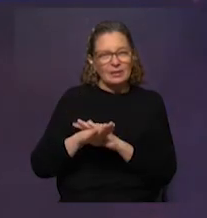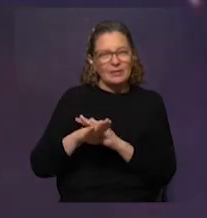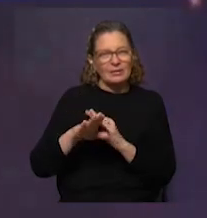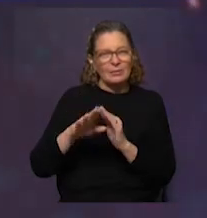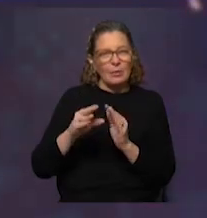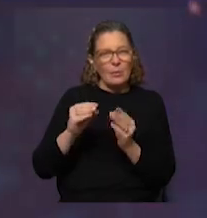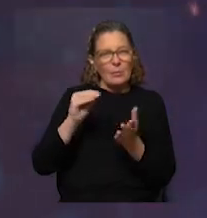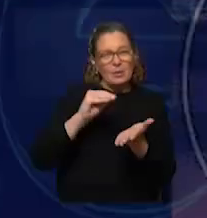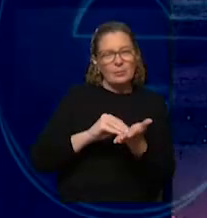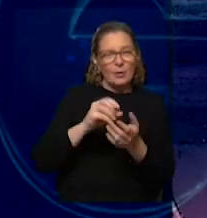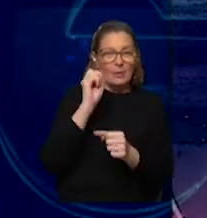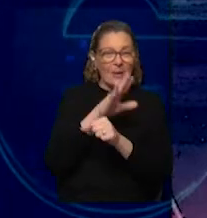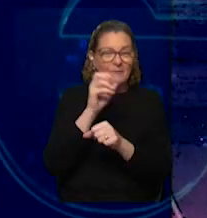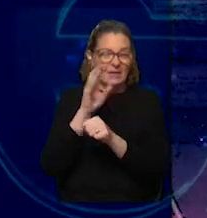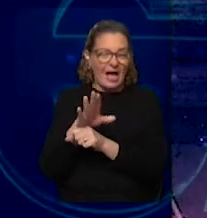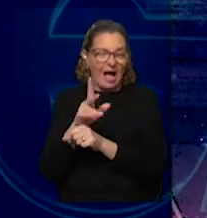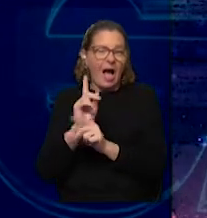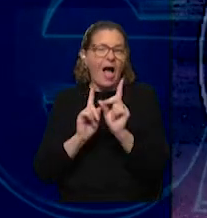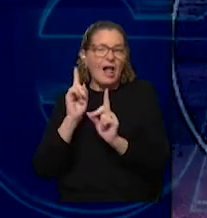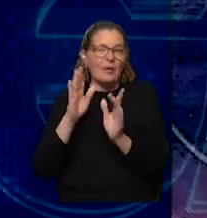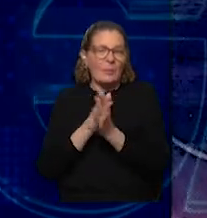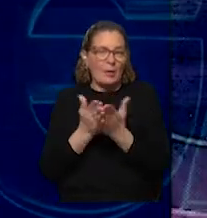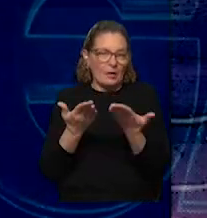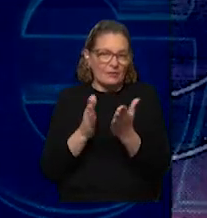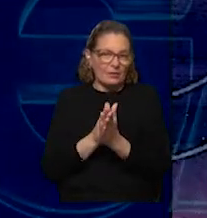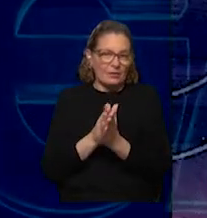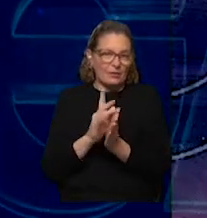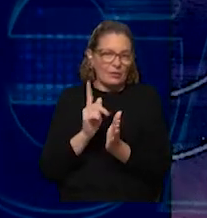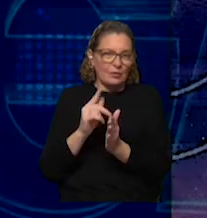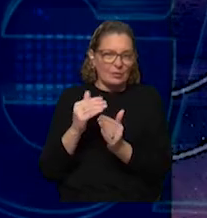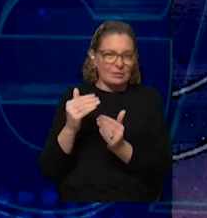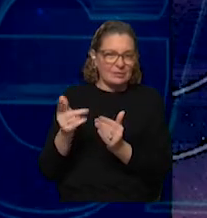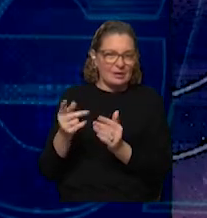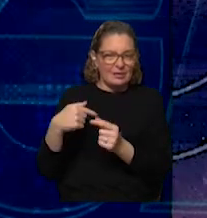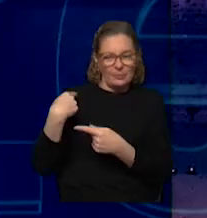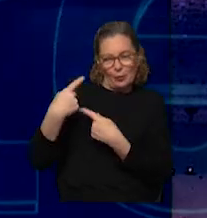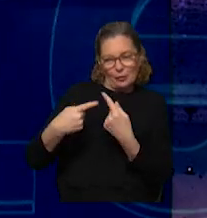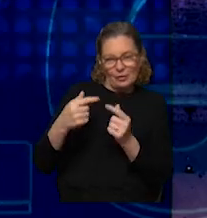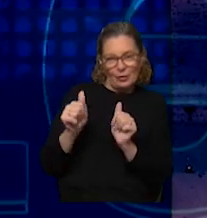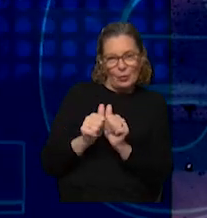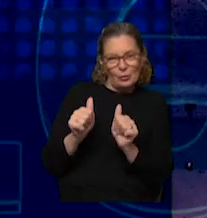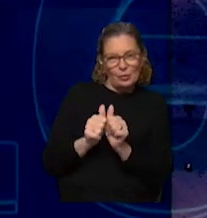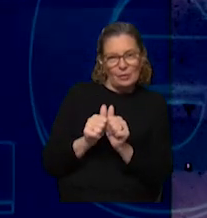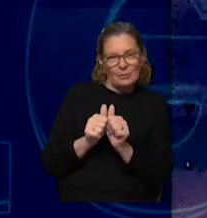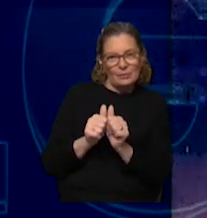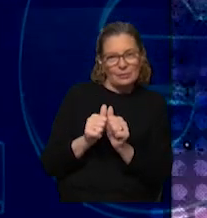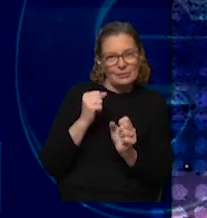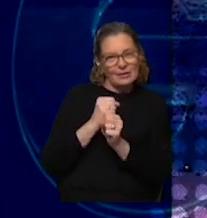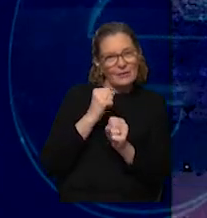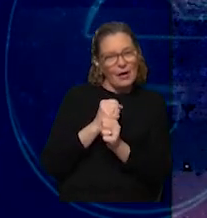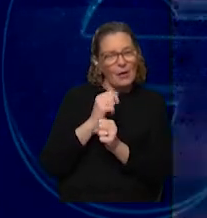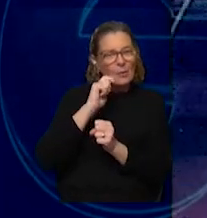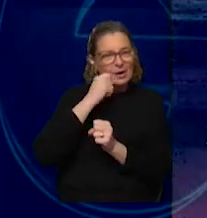o envías algún capítulo para un libro no Estás al tanto de ese proceso y en este caso fue un laburo muy lindo